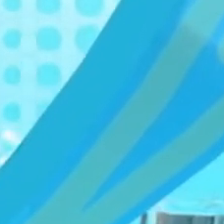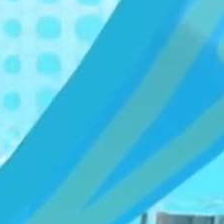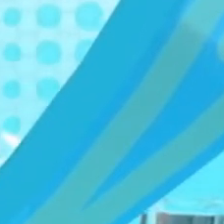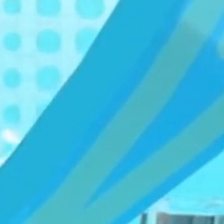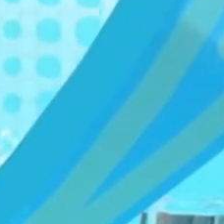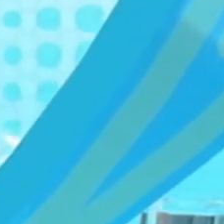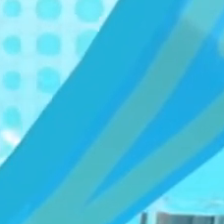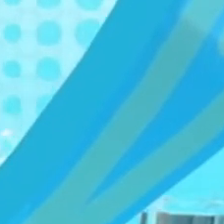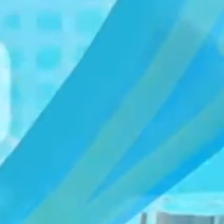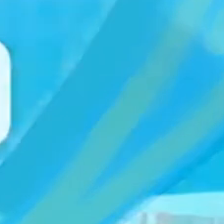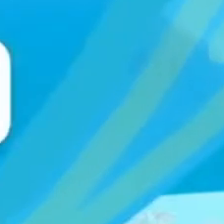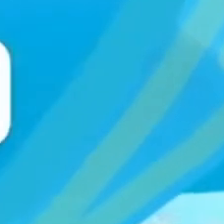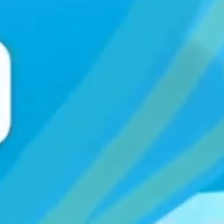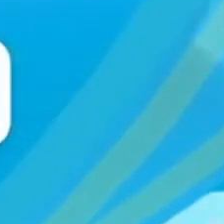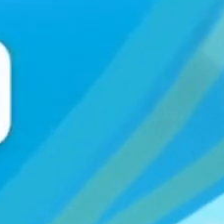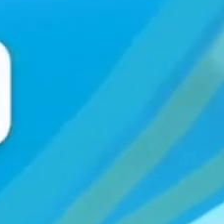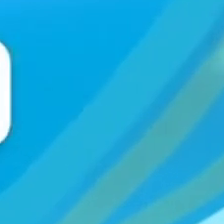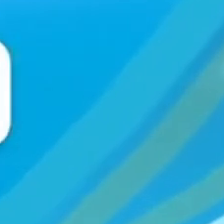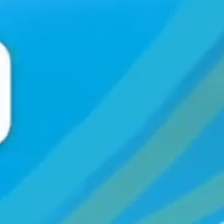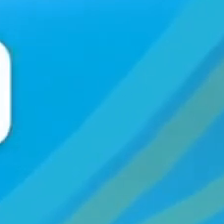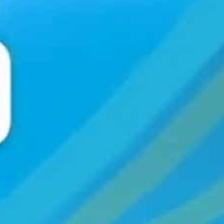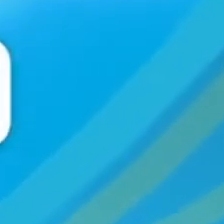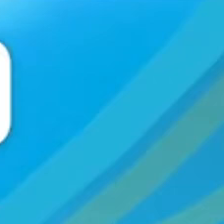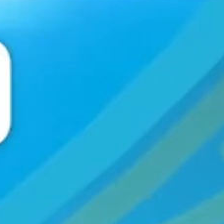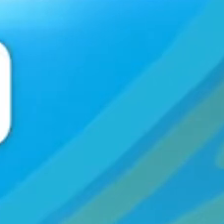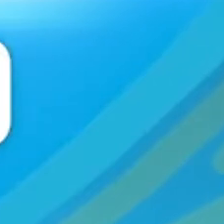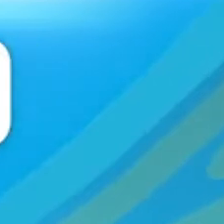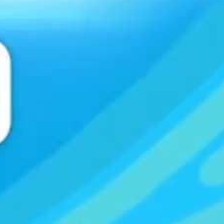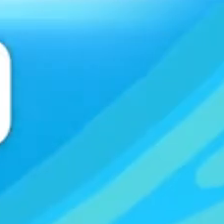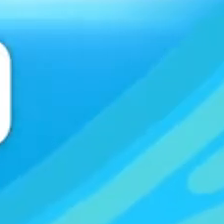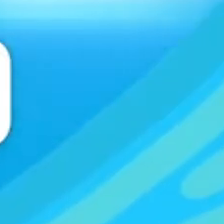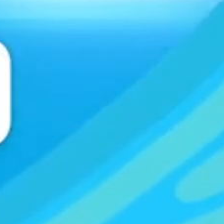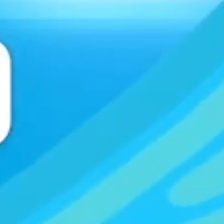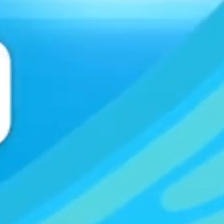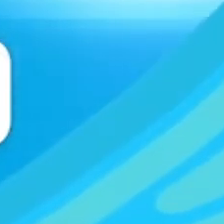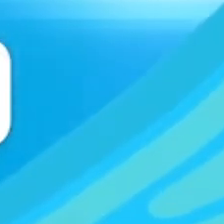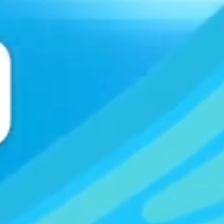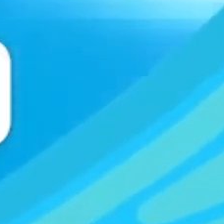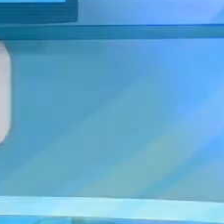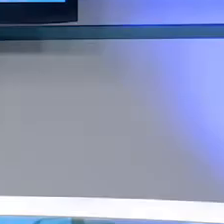Banco Popular presentó El Tipo de Cambio.